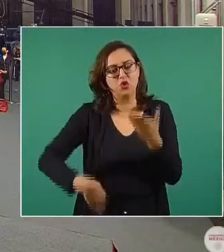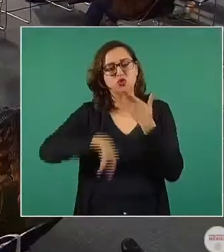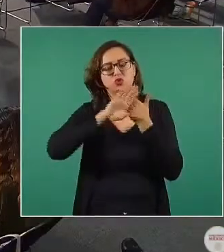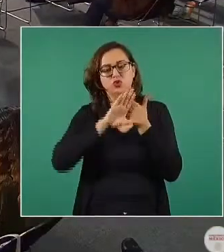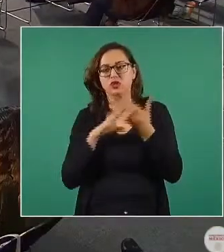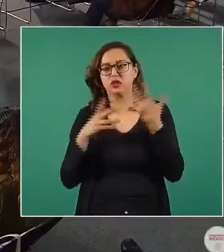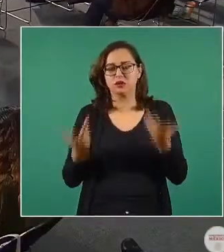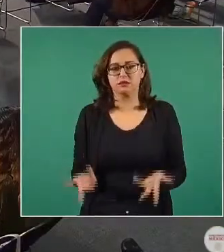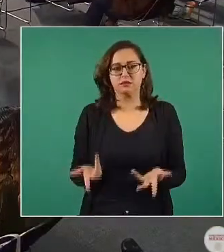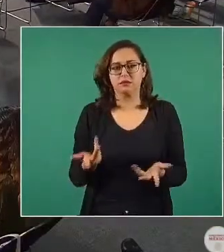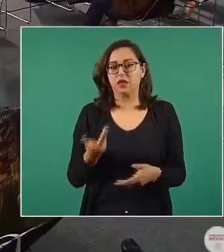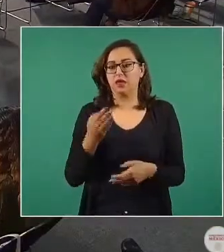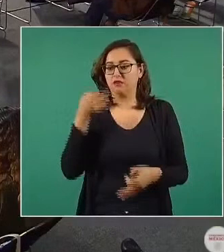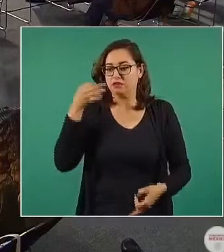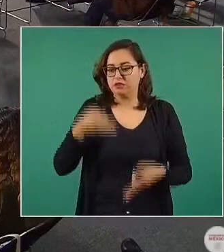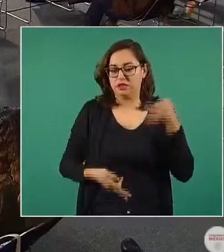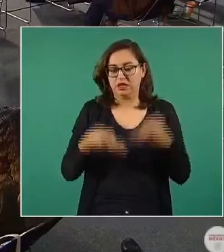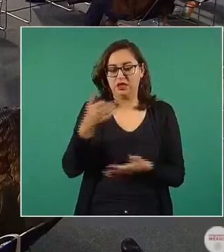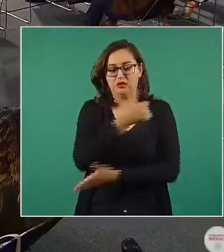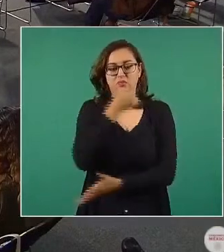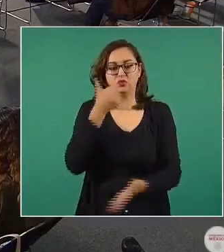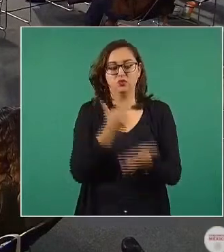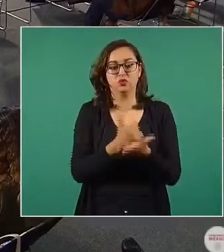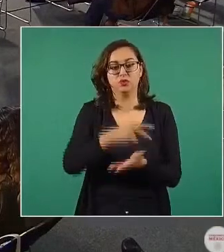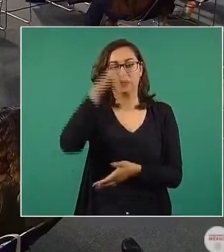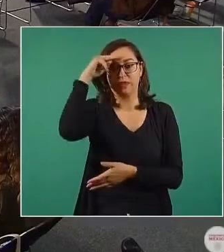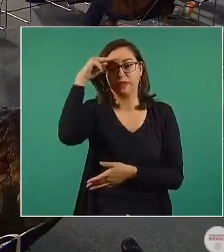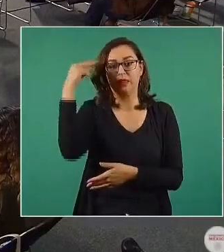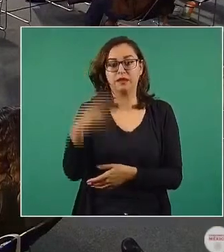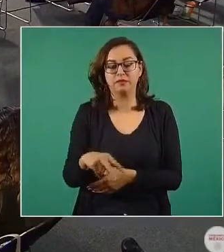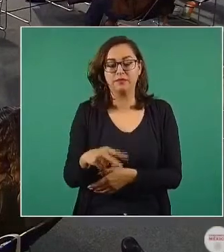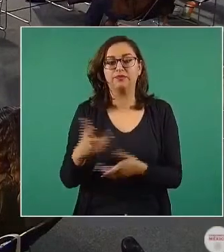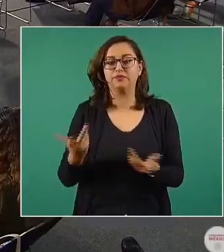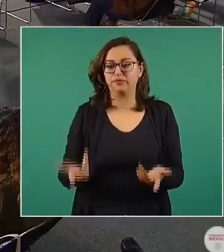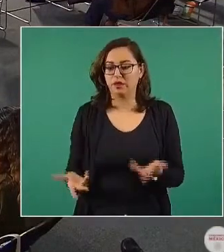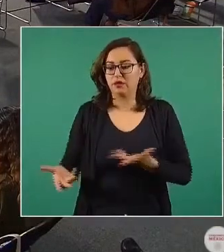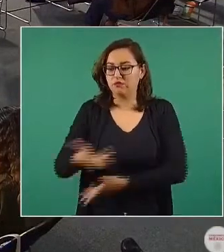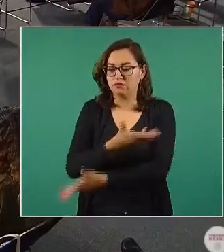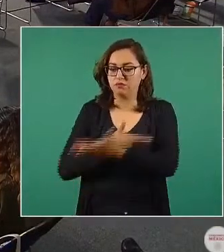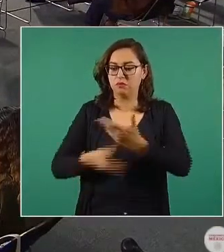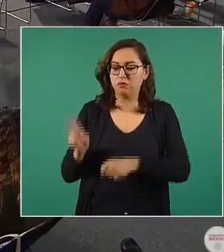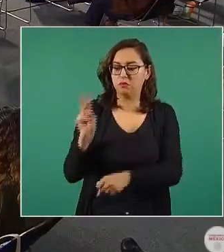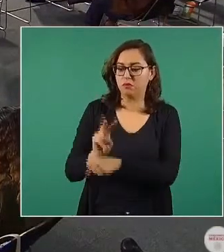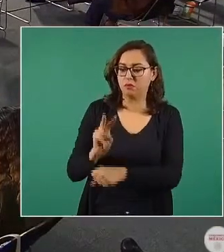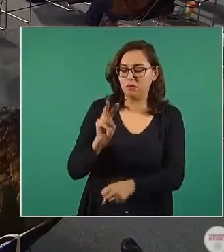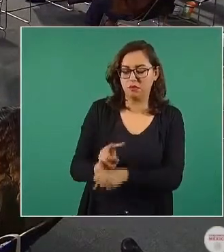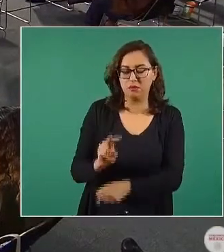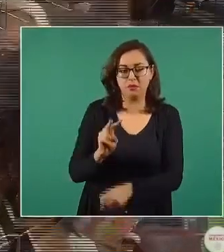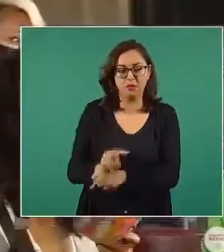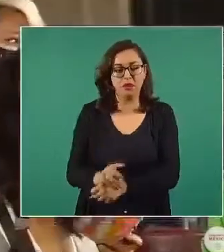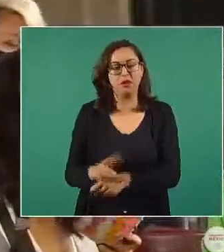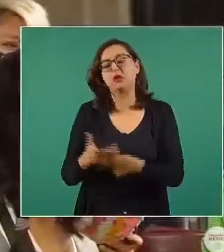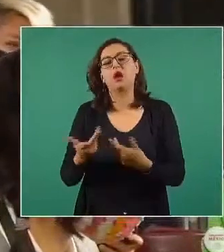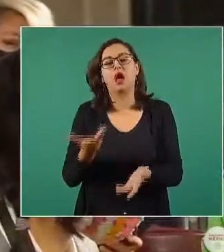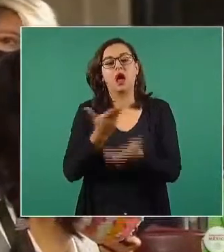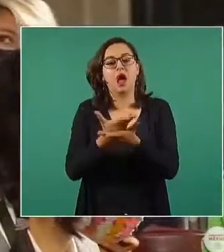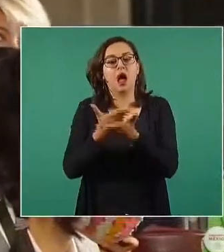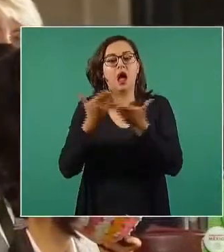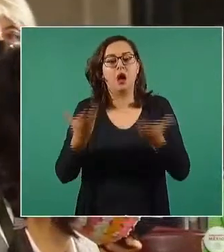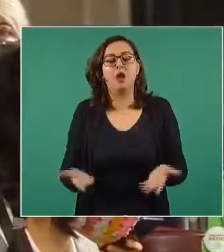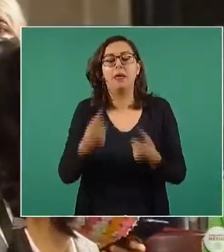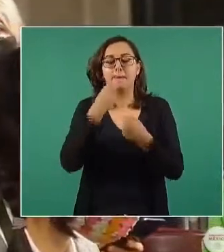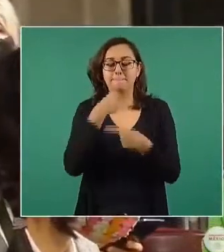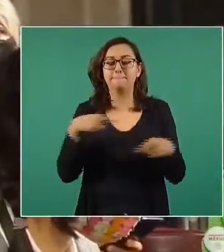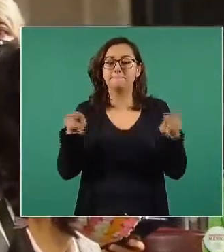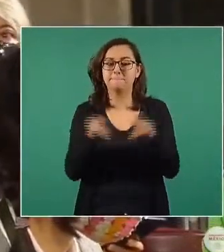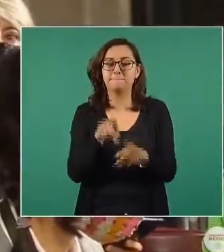de la Ciudad de México y quien ha ordenado un régimen de convivencia supervisada por esta misma. Asimismo, en esta misma orden